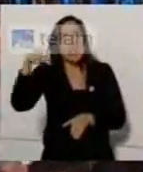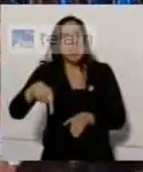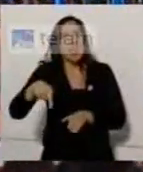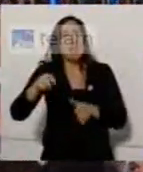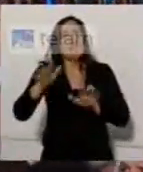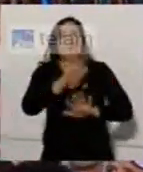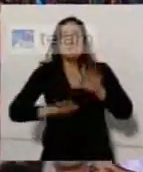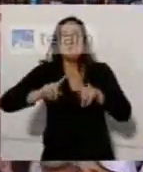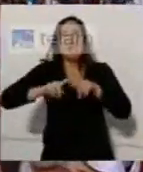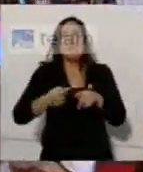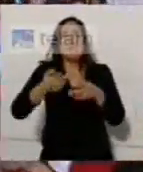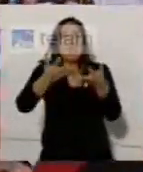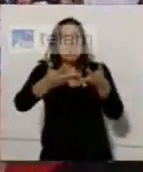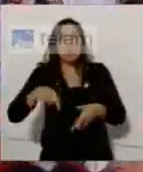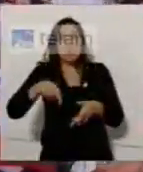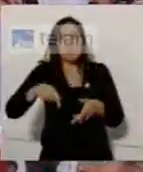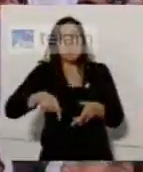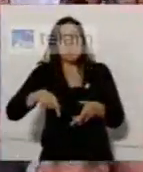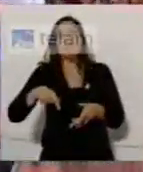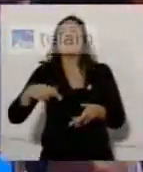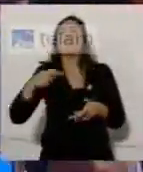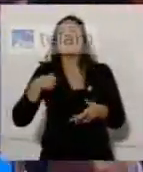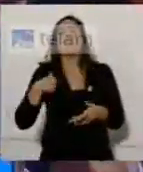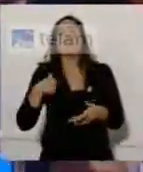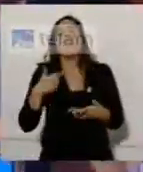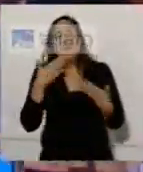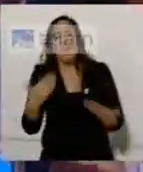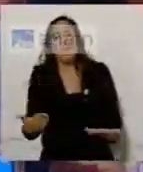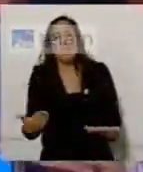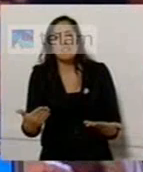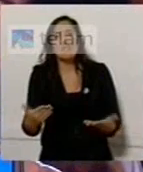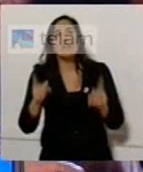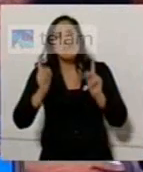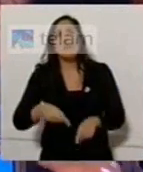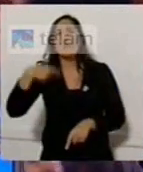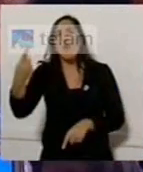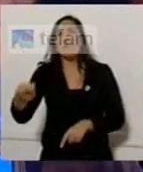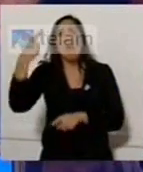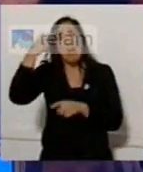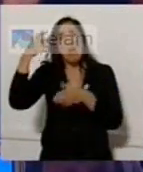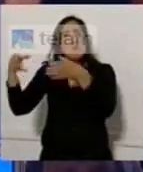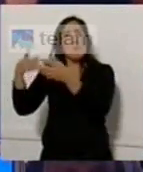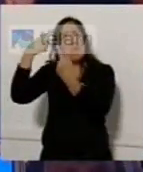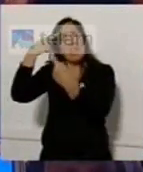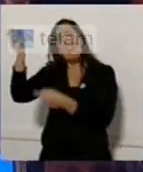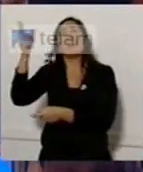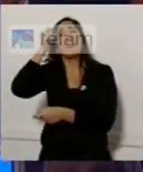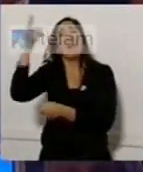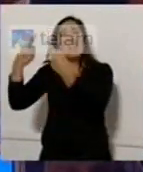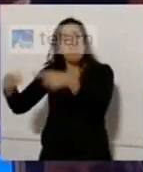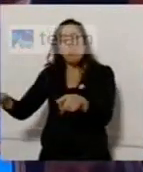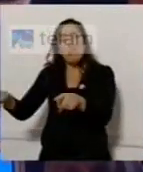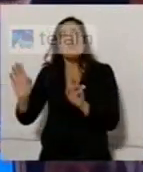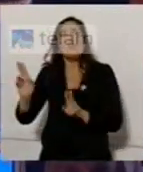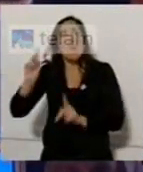a los que, sin pensar como nosotros, son respetuosos y tienen ideas diferentes y tienen todo el derecho a tenerlas.